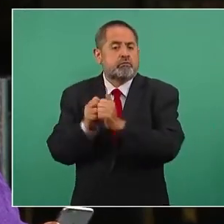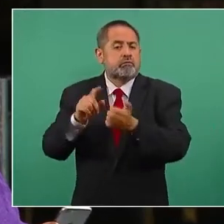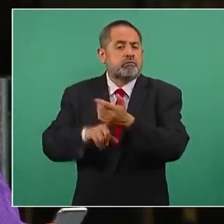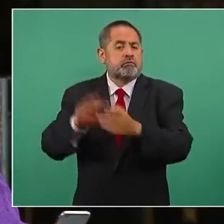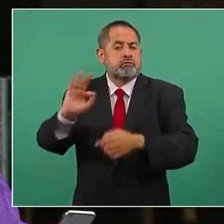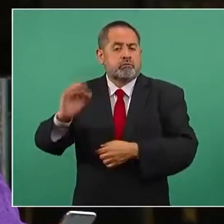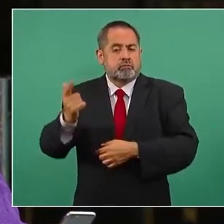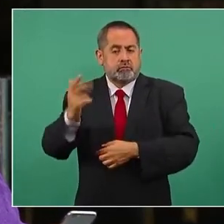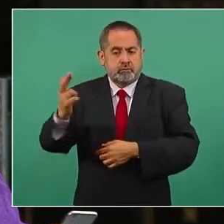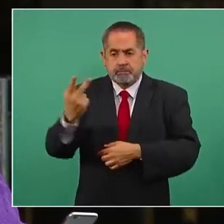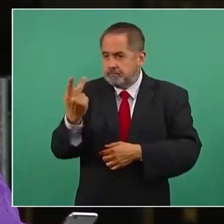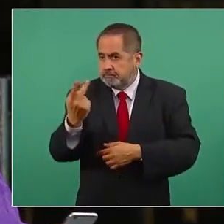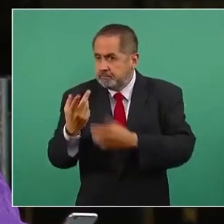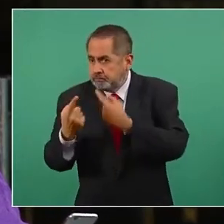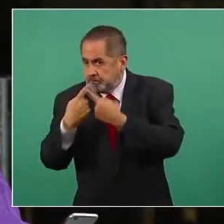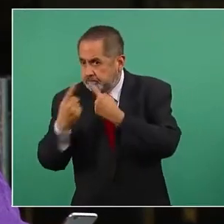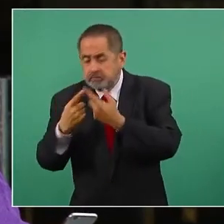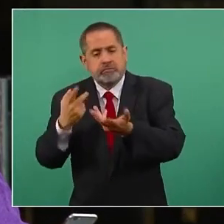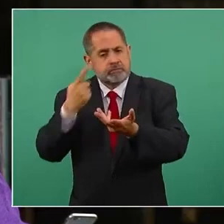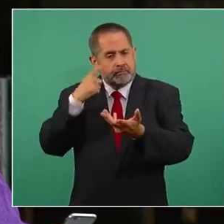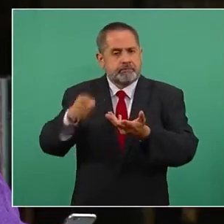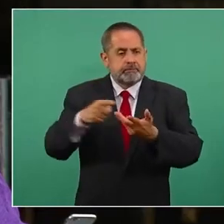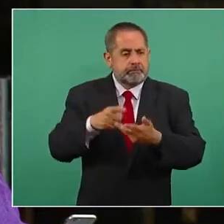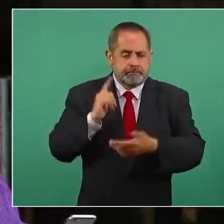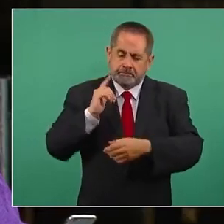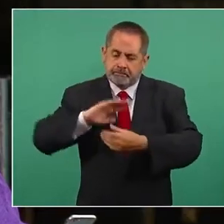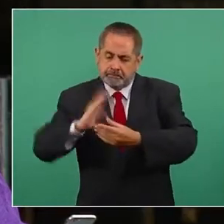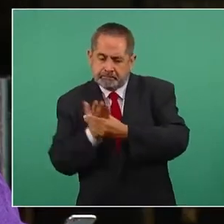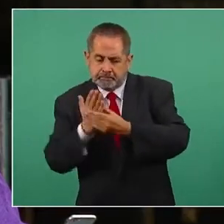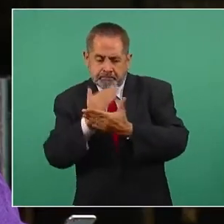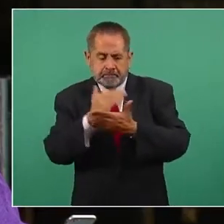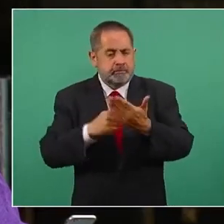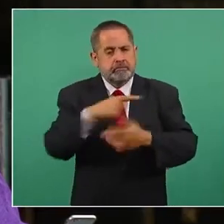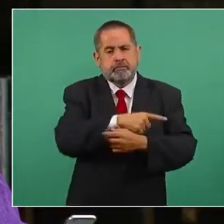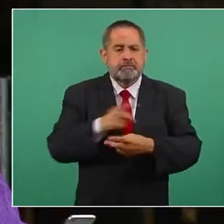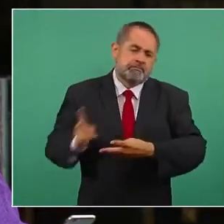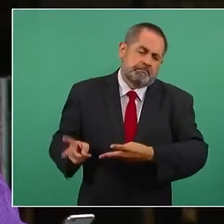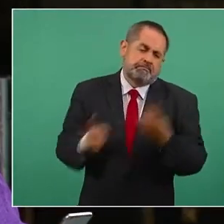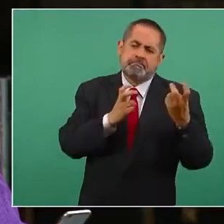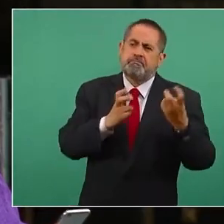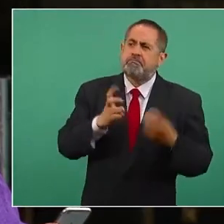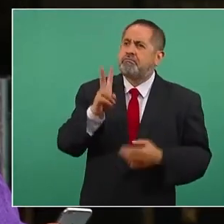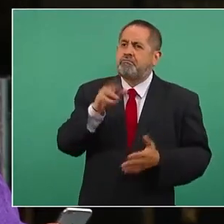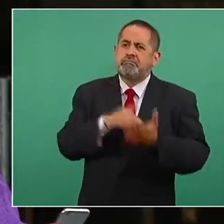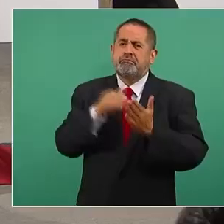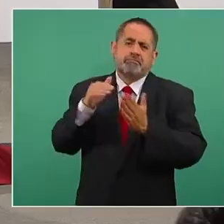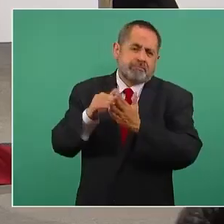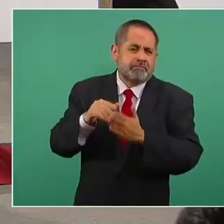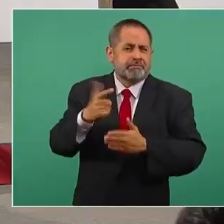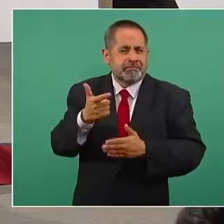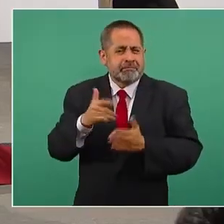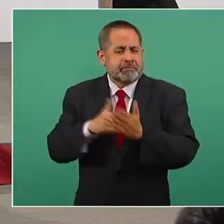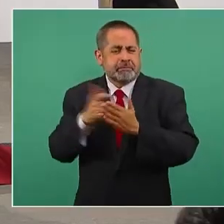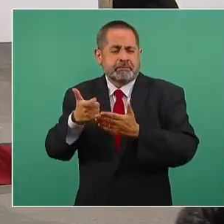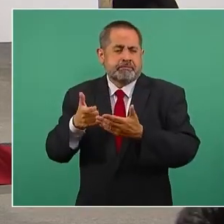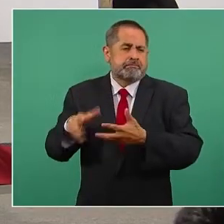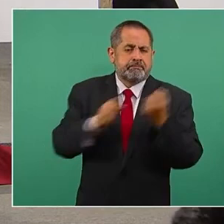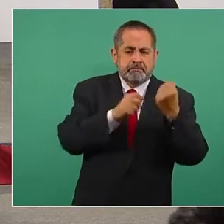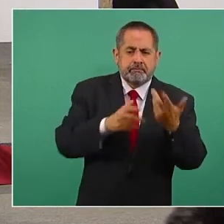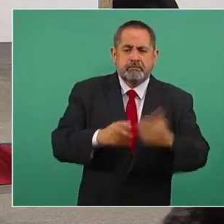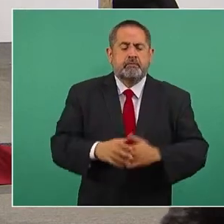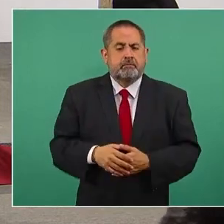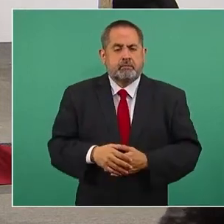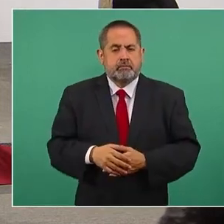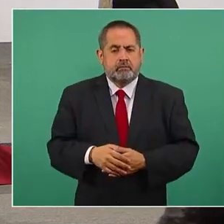la República, pues para que se documente este gran fraude a la nación que implica más de 200,000 millones de pesos. Miren,